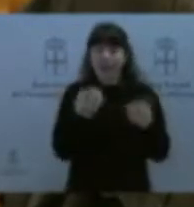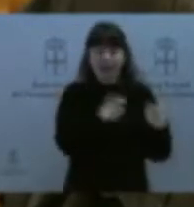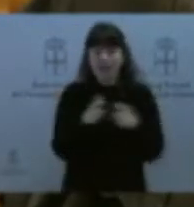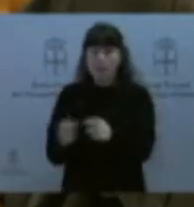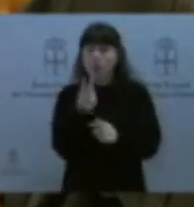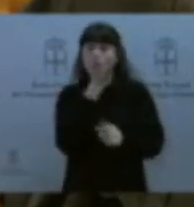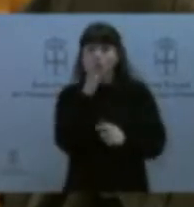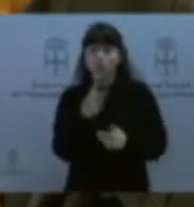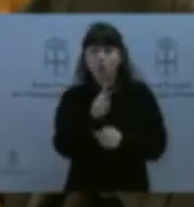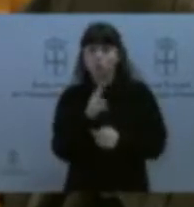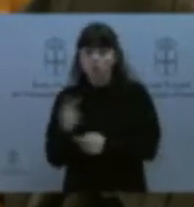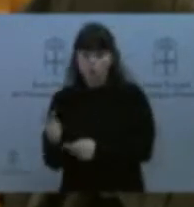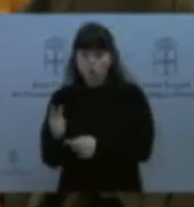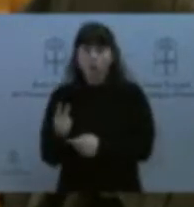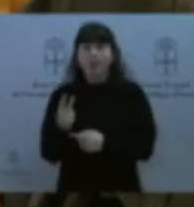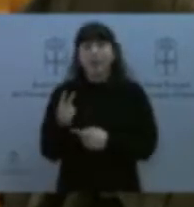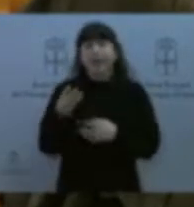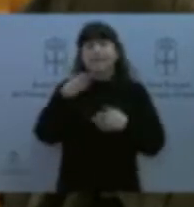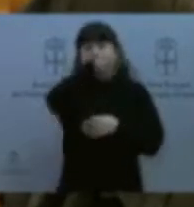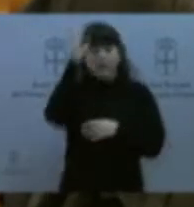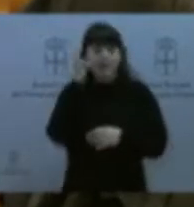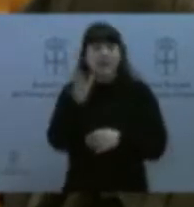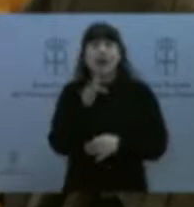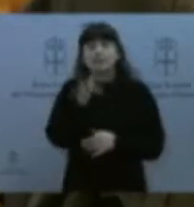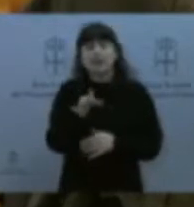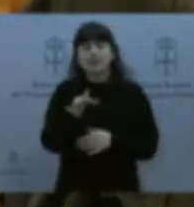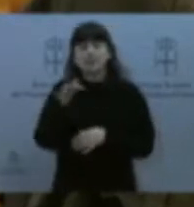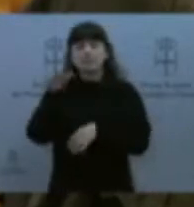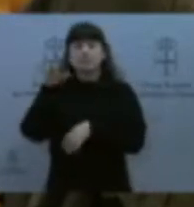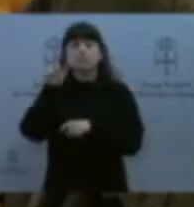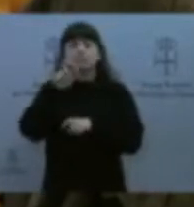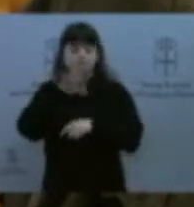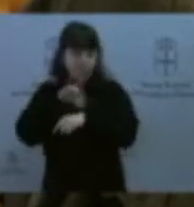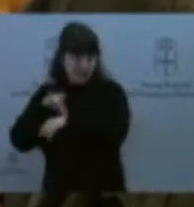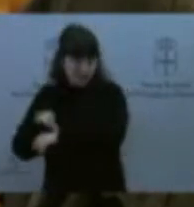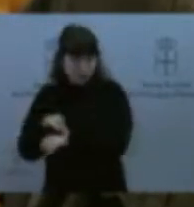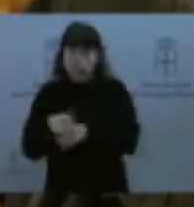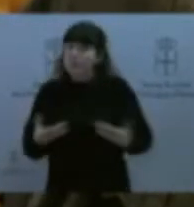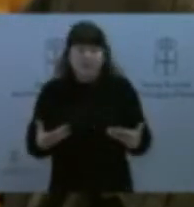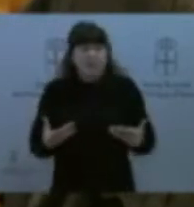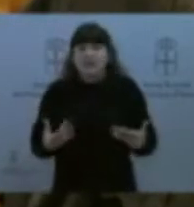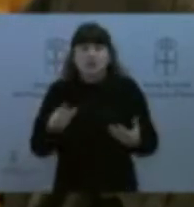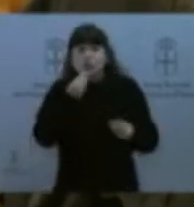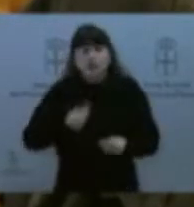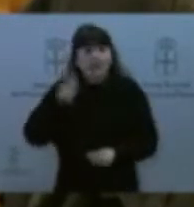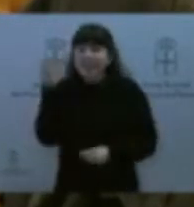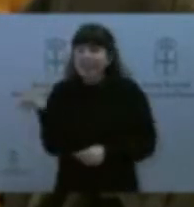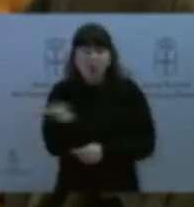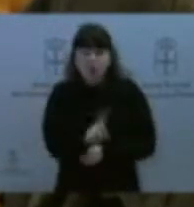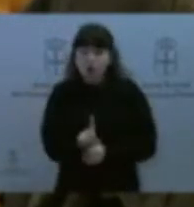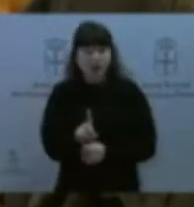a esto ni siquiera basta para atender lo que hay ahora, ni dentro ni fuera del hospital, porque cada vez que hay una salida,